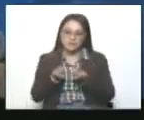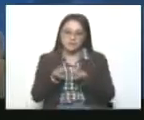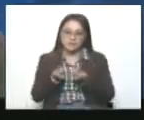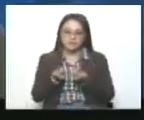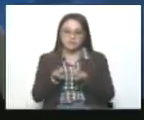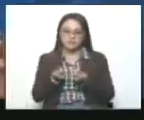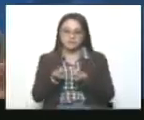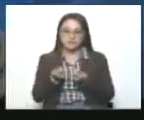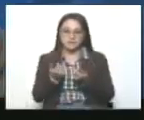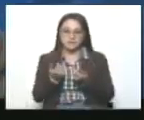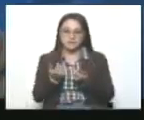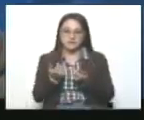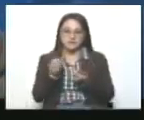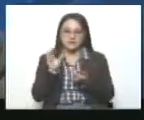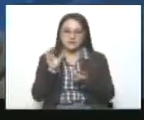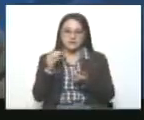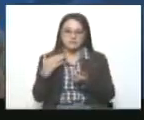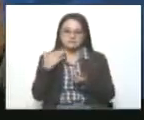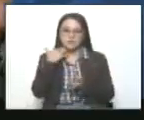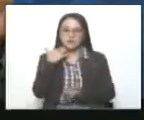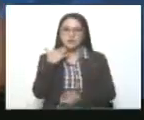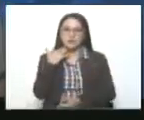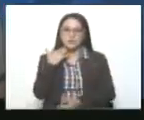sido afectada por una